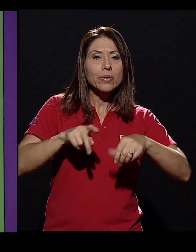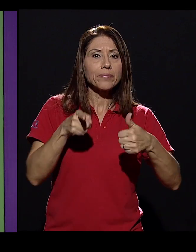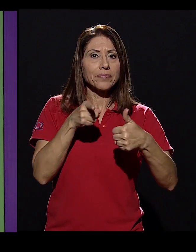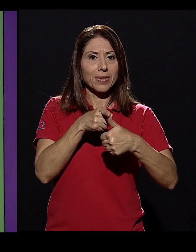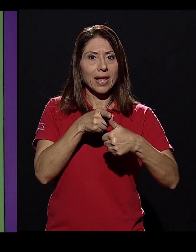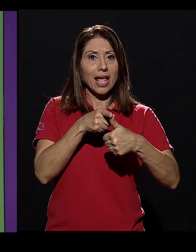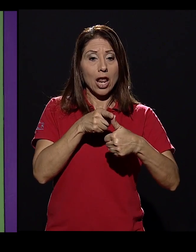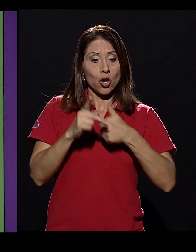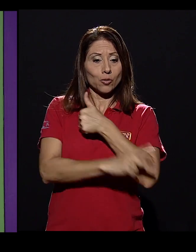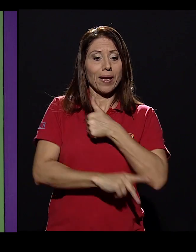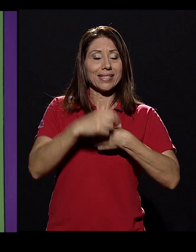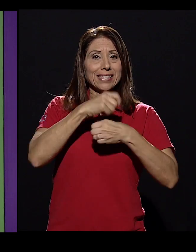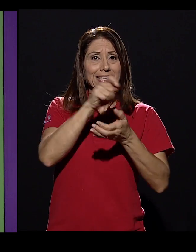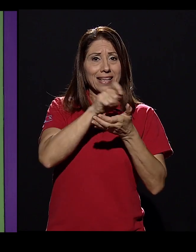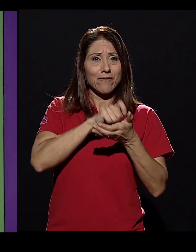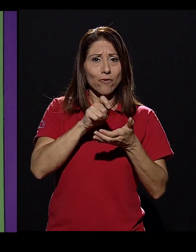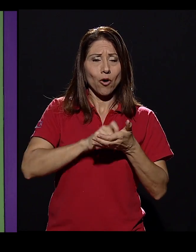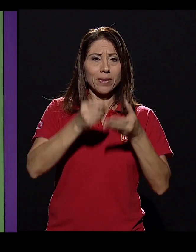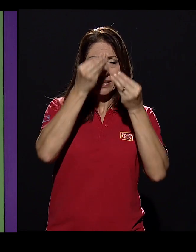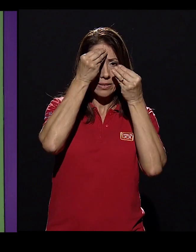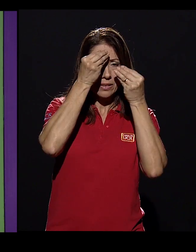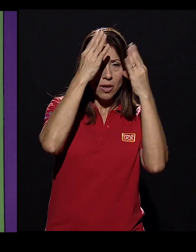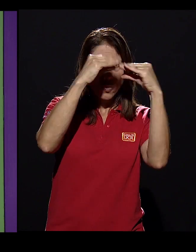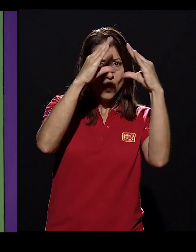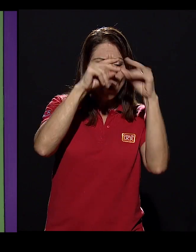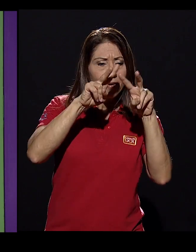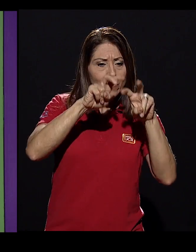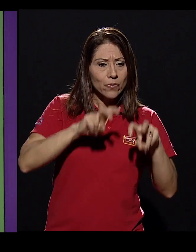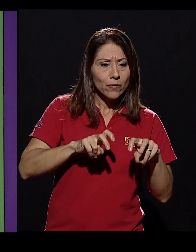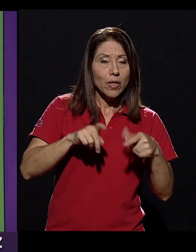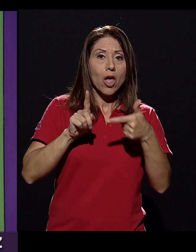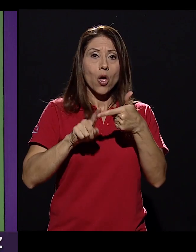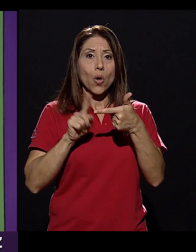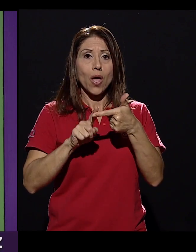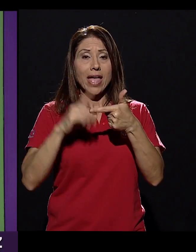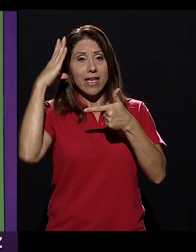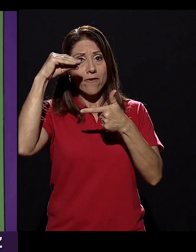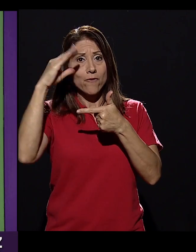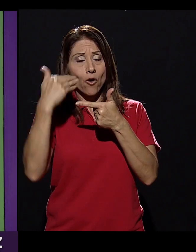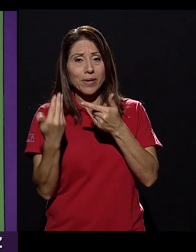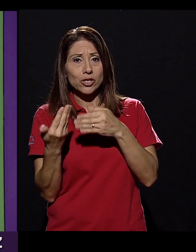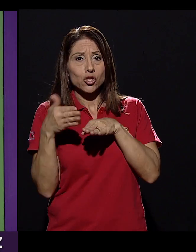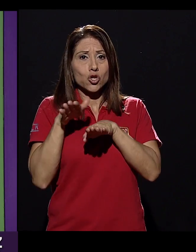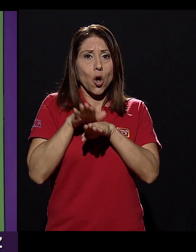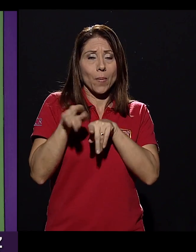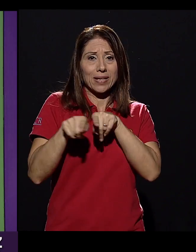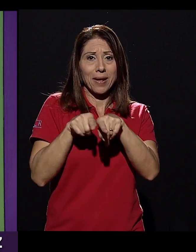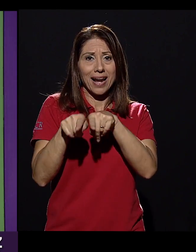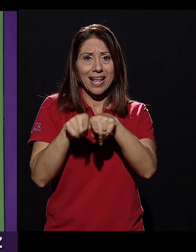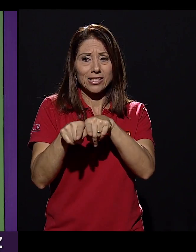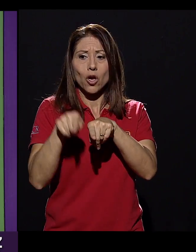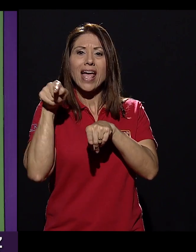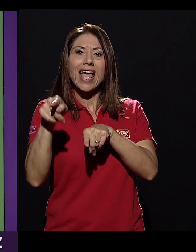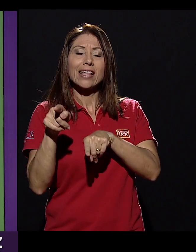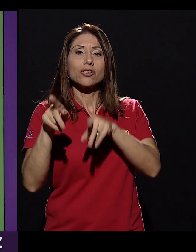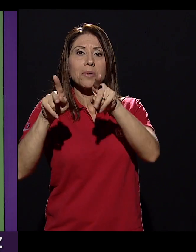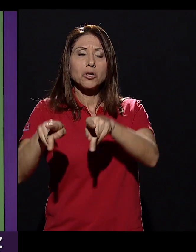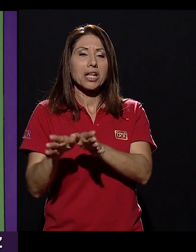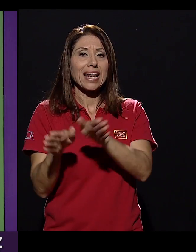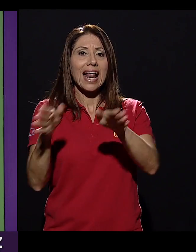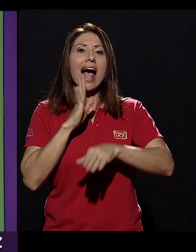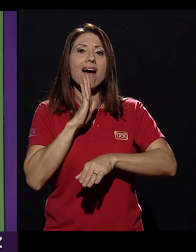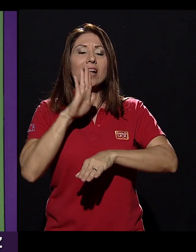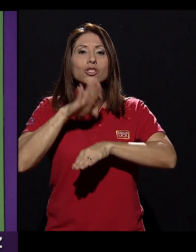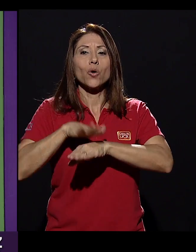informes que envían los países, conociendo los informes sombra o informes paralelos que hace la sociedad civil acerca de cuál es su realidad en